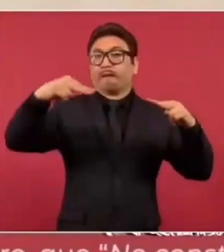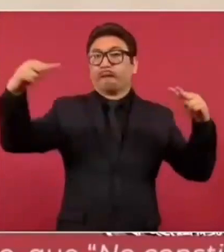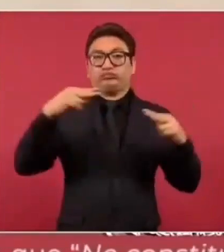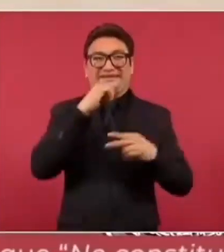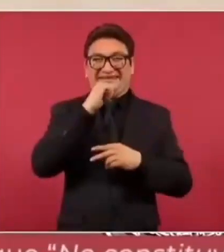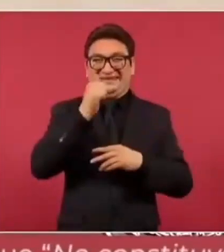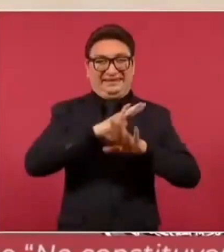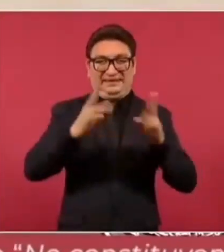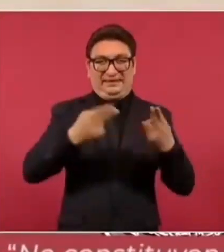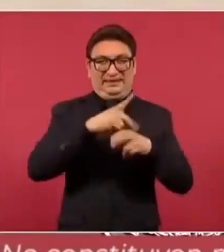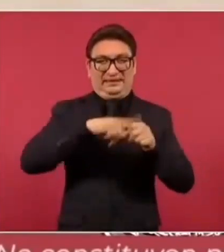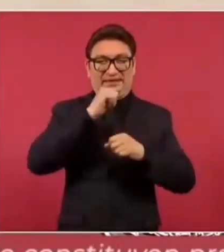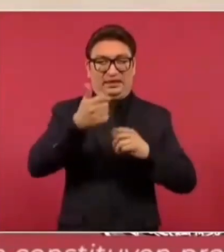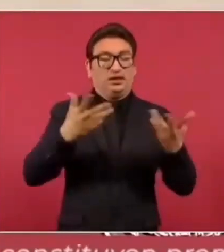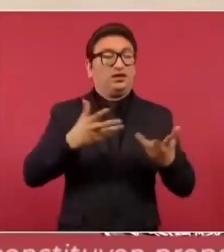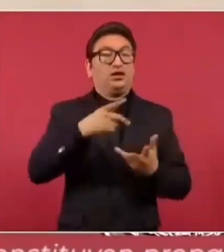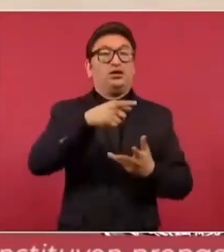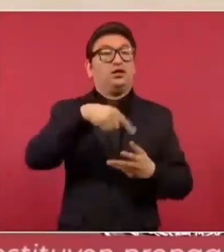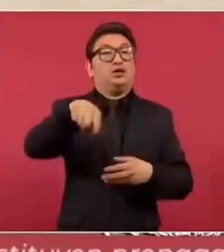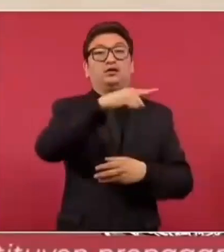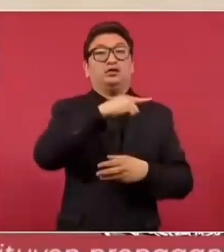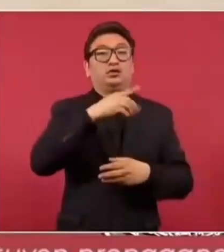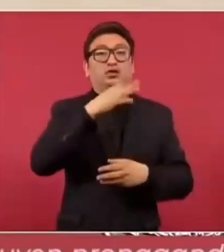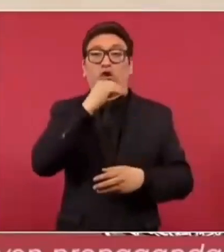nacional, no podían